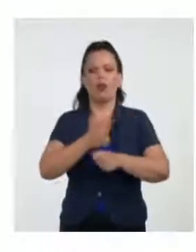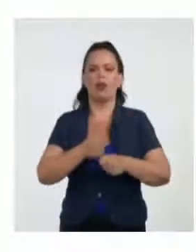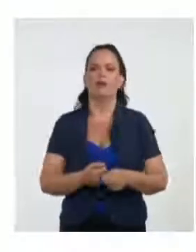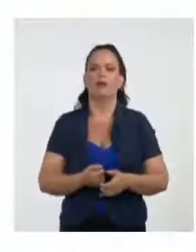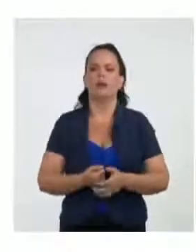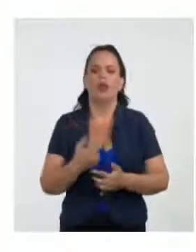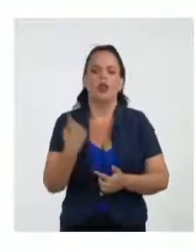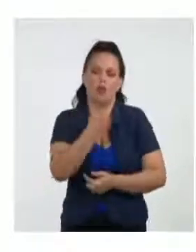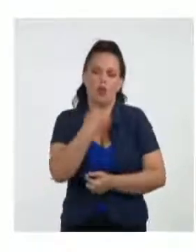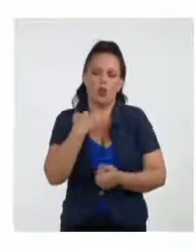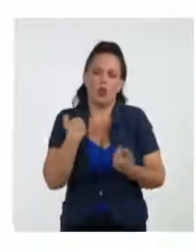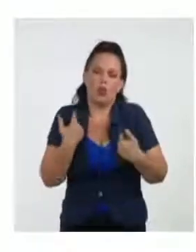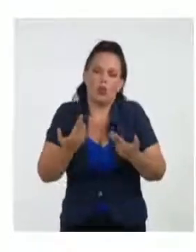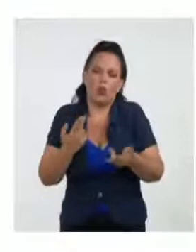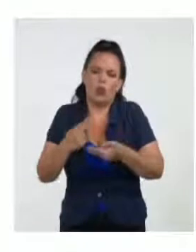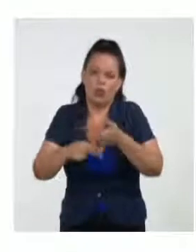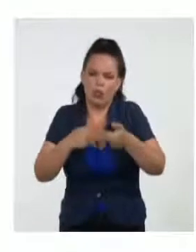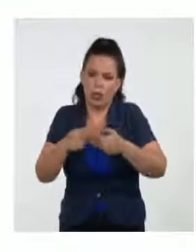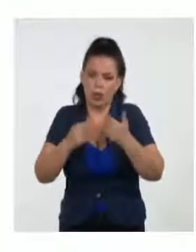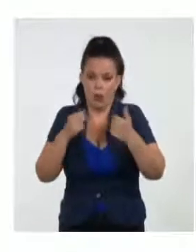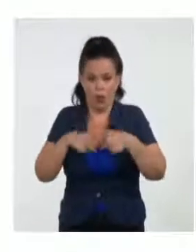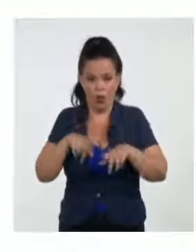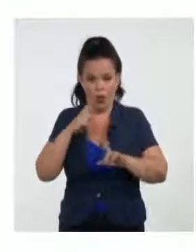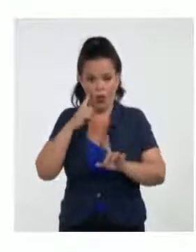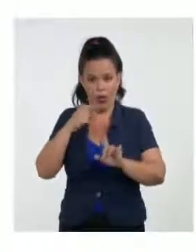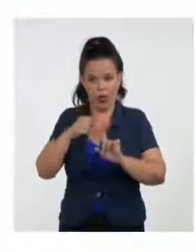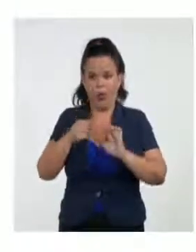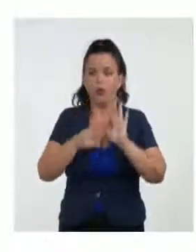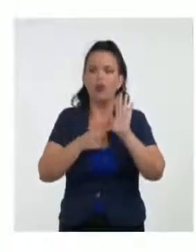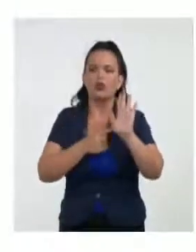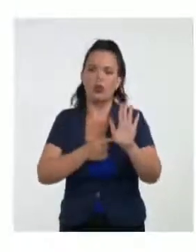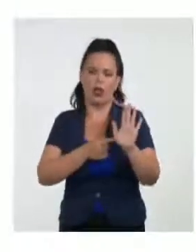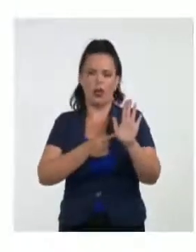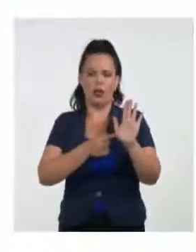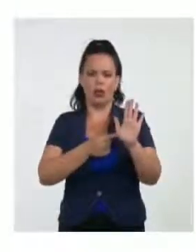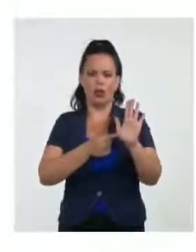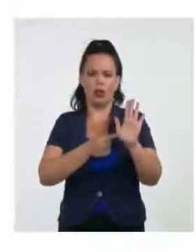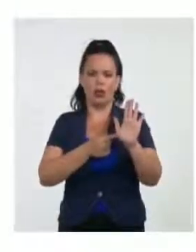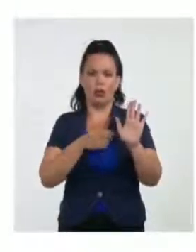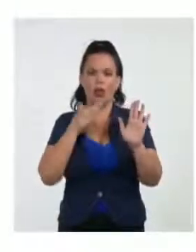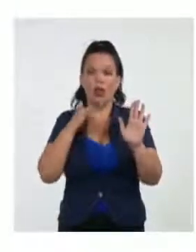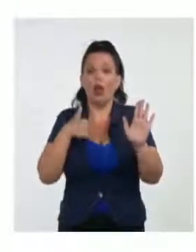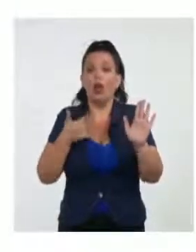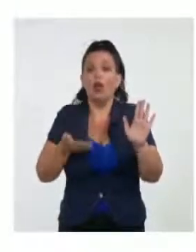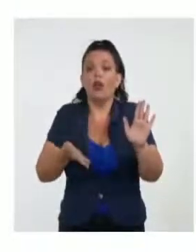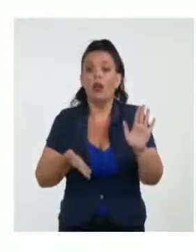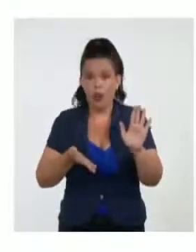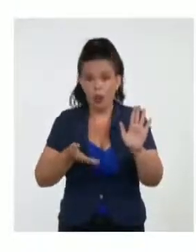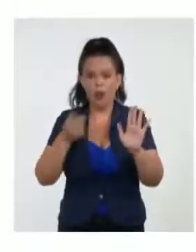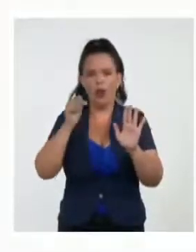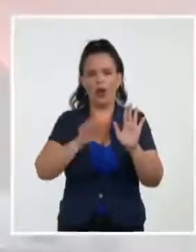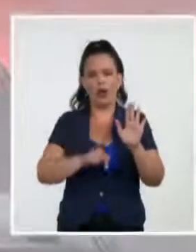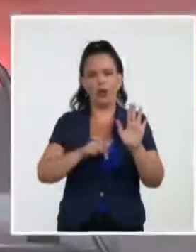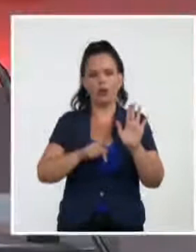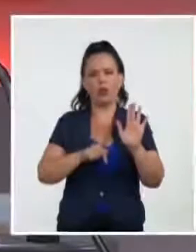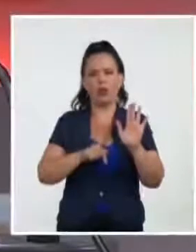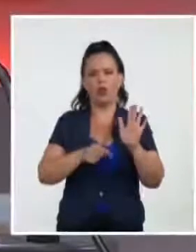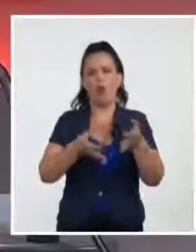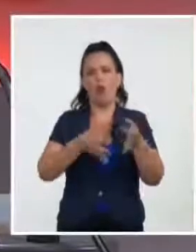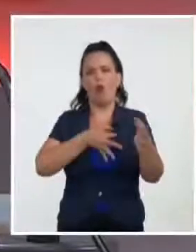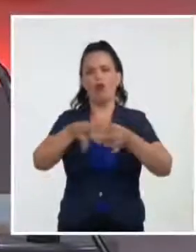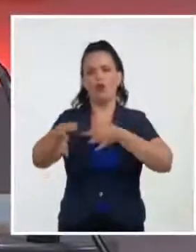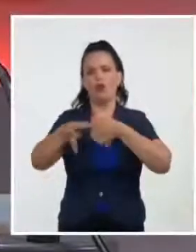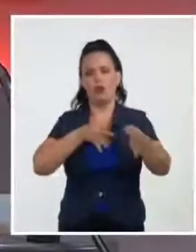nosotros? Entonces nosotros lo que queremos ahora es ilustrar cómo esas variables actúan y cómo nosotros